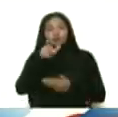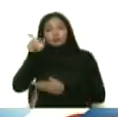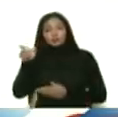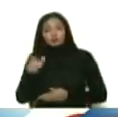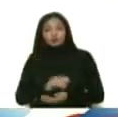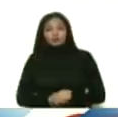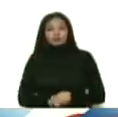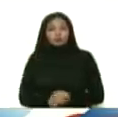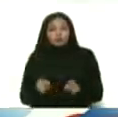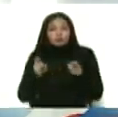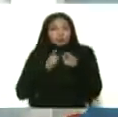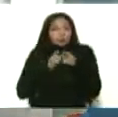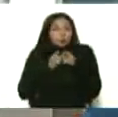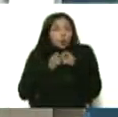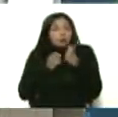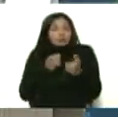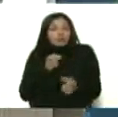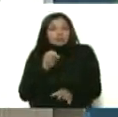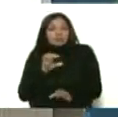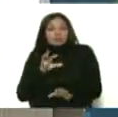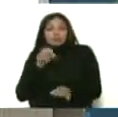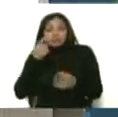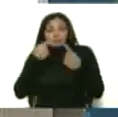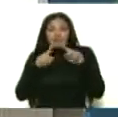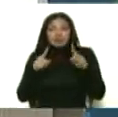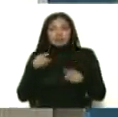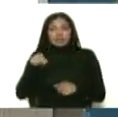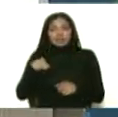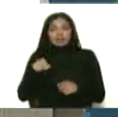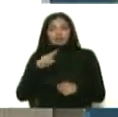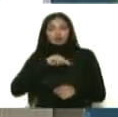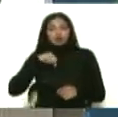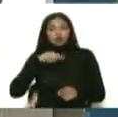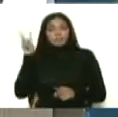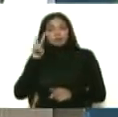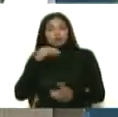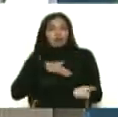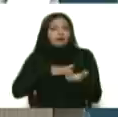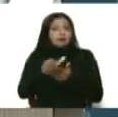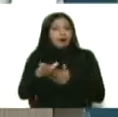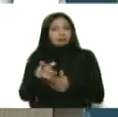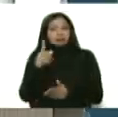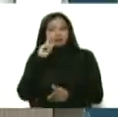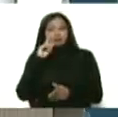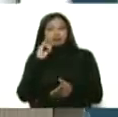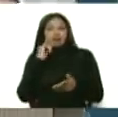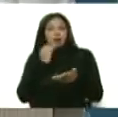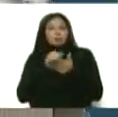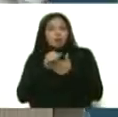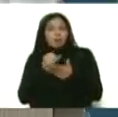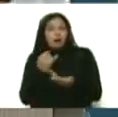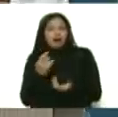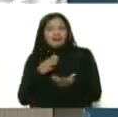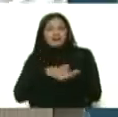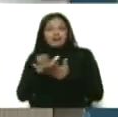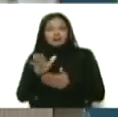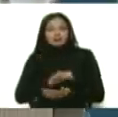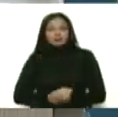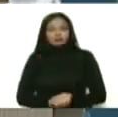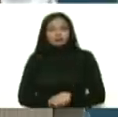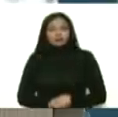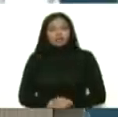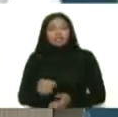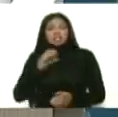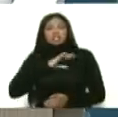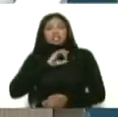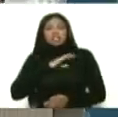una pequeñita diferencia, que en Venezuela las pruebas son completamente gratuitas. En Chile las personas tienen que pagar hasta